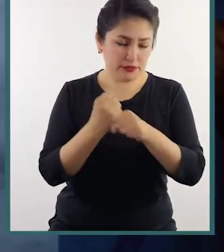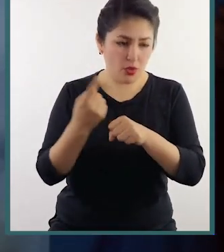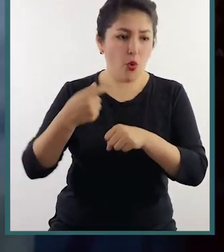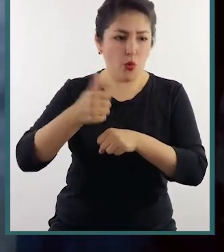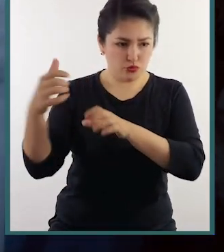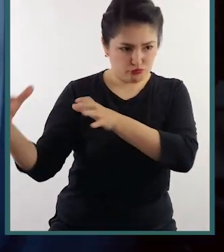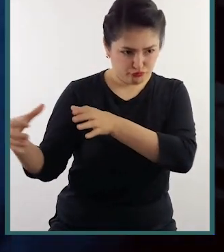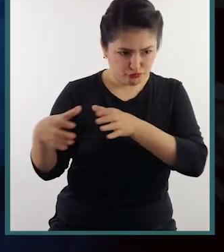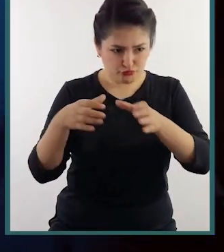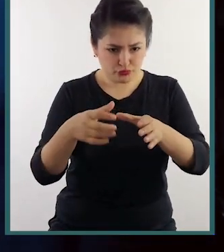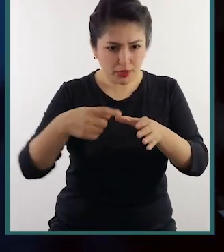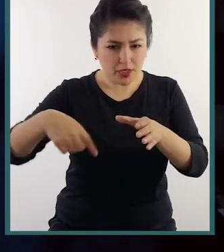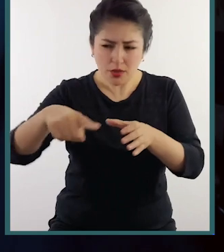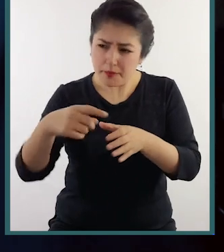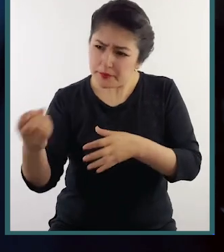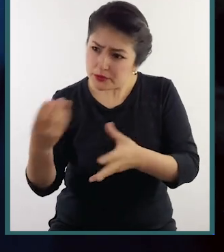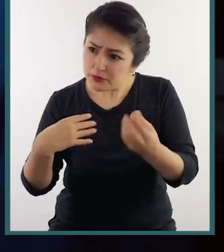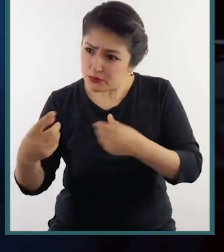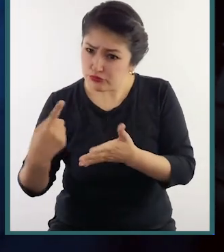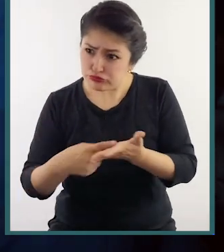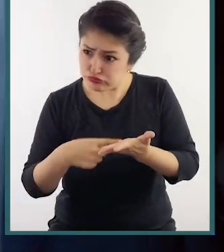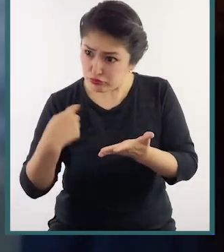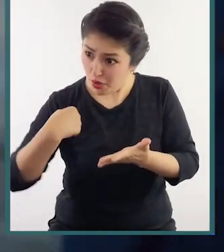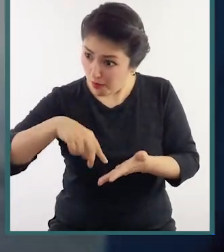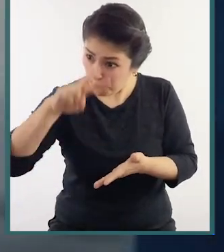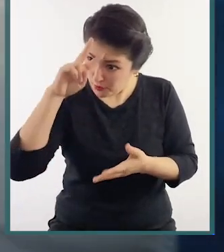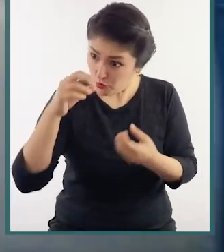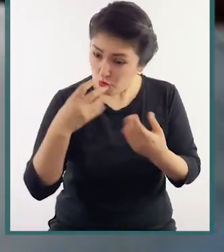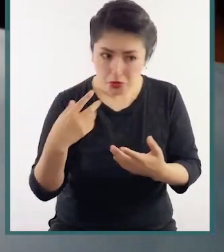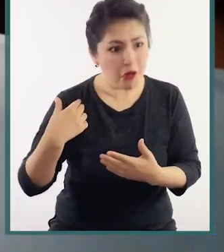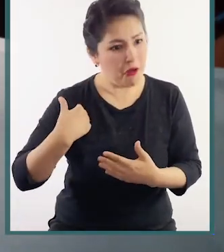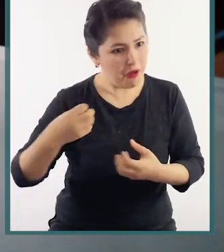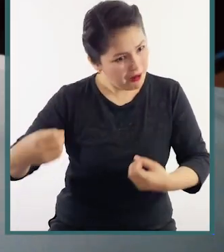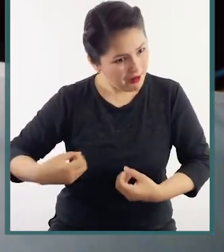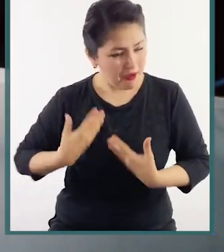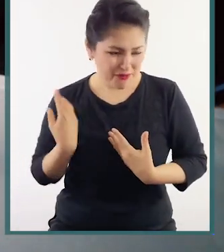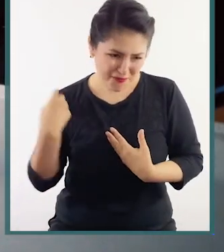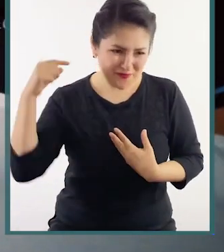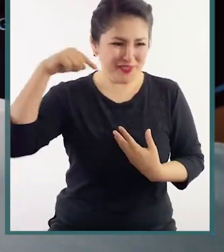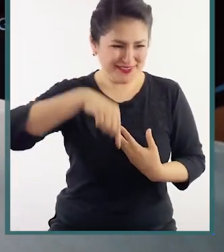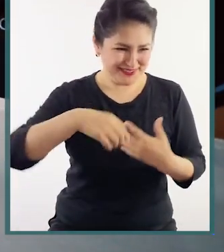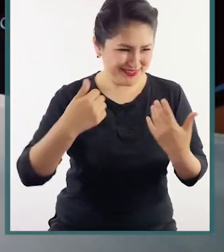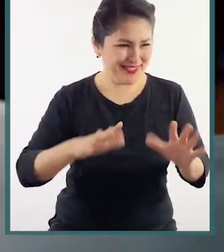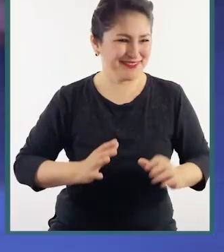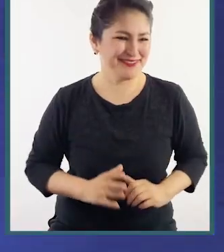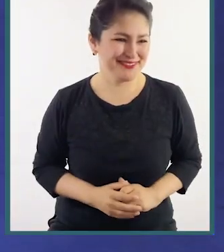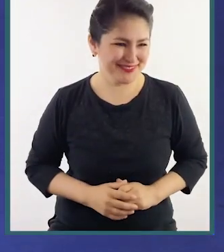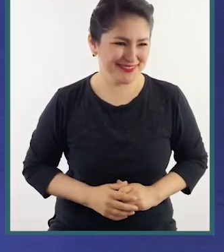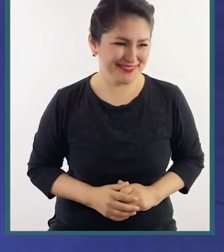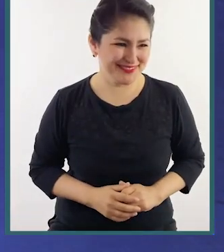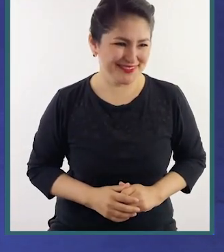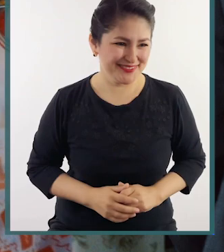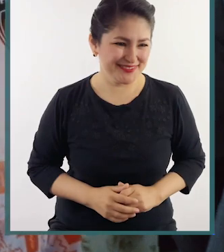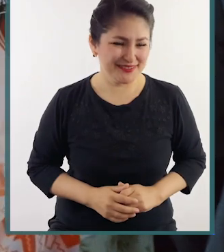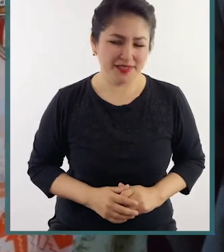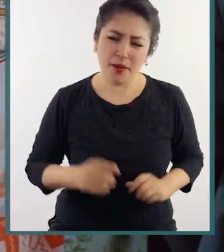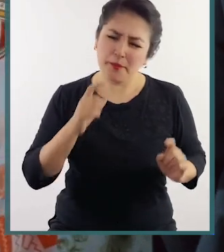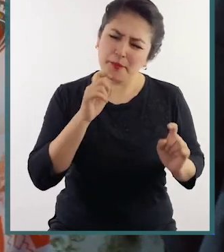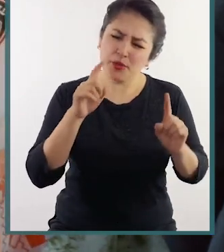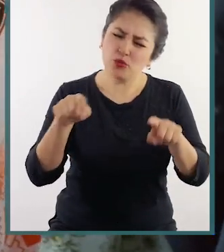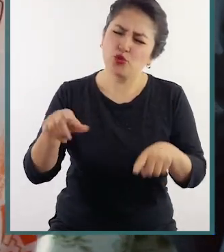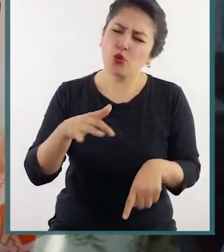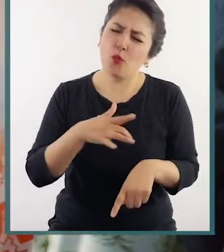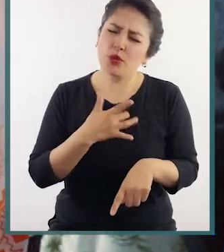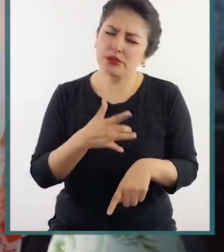que vino el año pasado y fueron los que nos convencieron de venir y participar en esta fiesta estupenda que se está viviendo acá. ¿Qué es lo